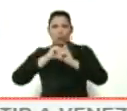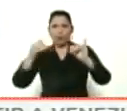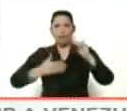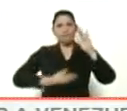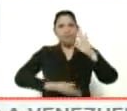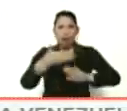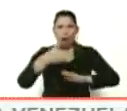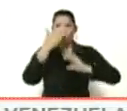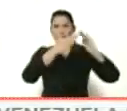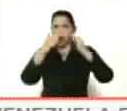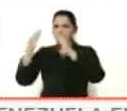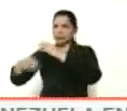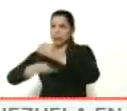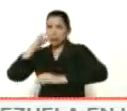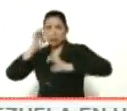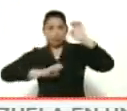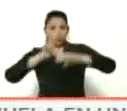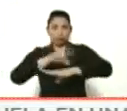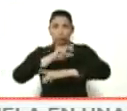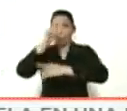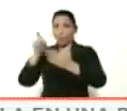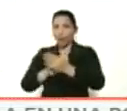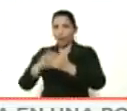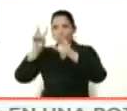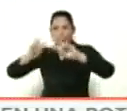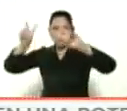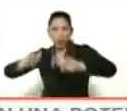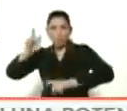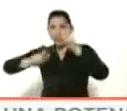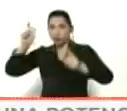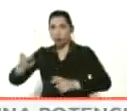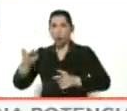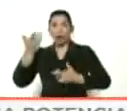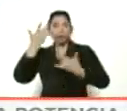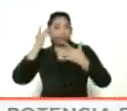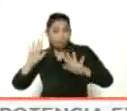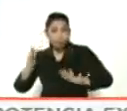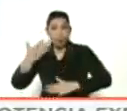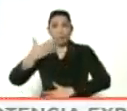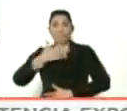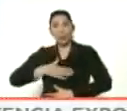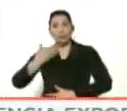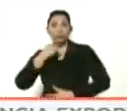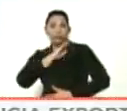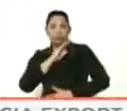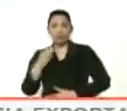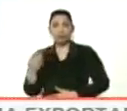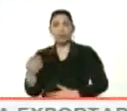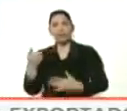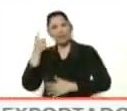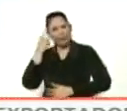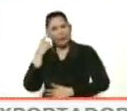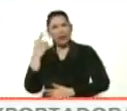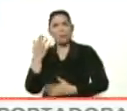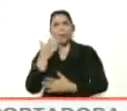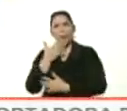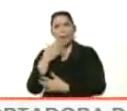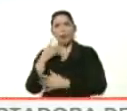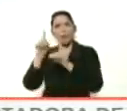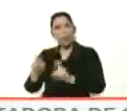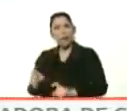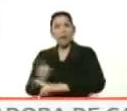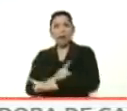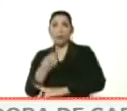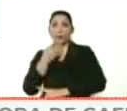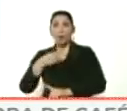casa, se le hace una evaluación médica completa del paciente sospechoso, se le toma una muestra para prueba rápida. Si la prueba